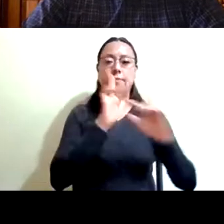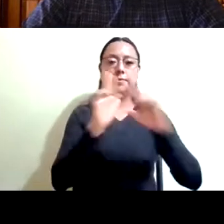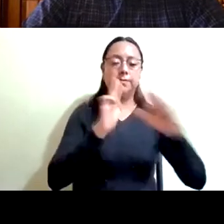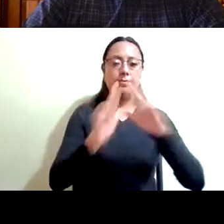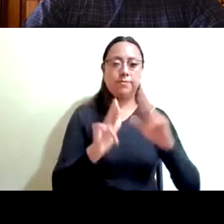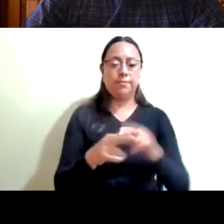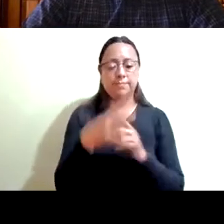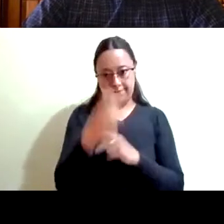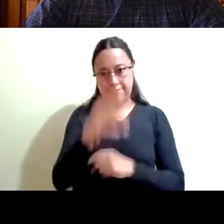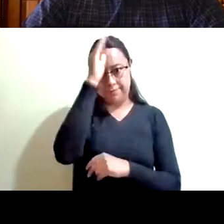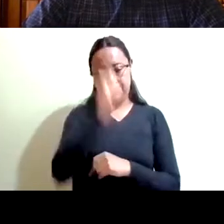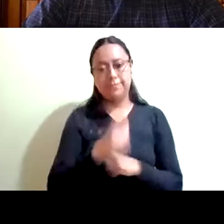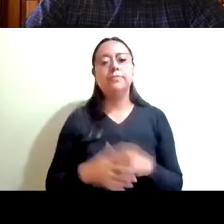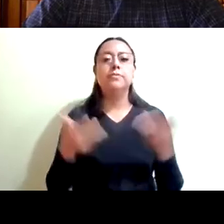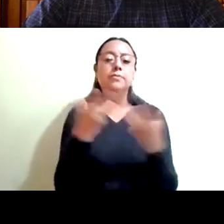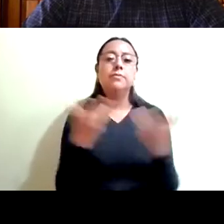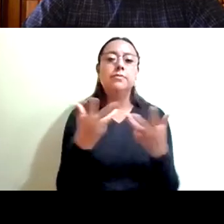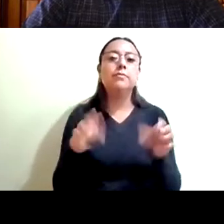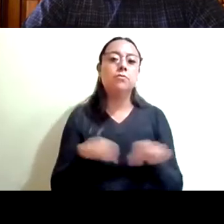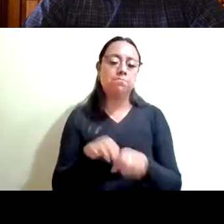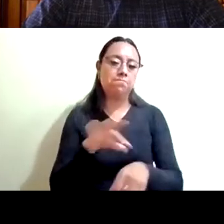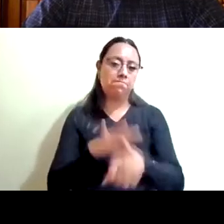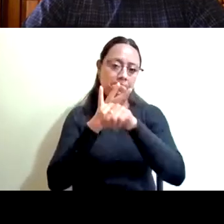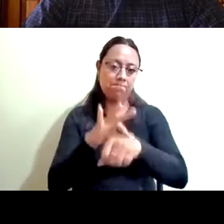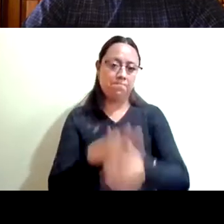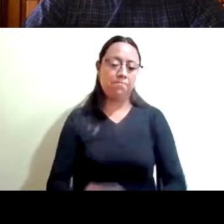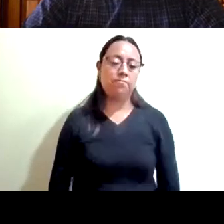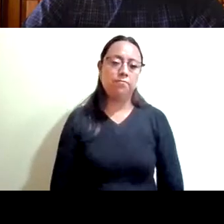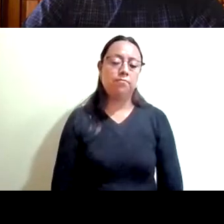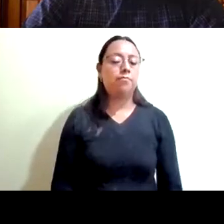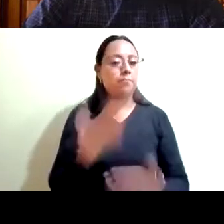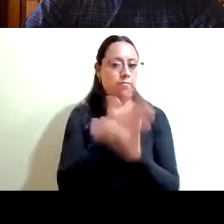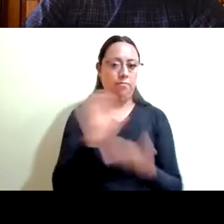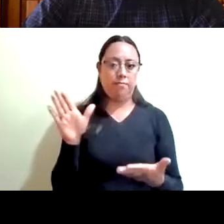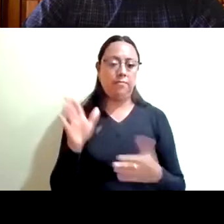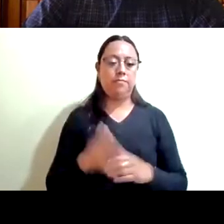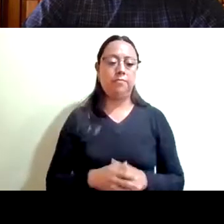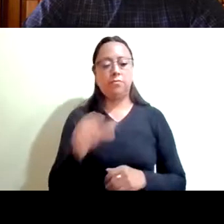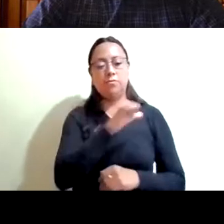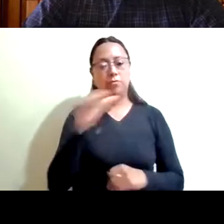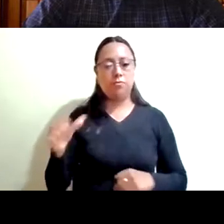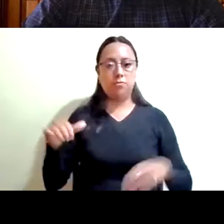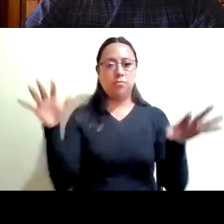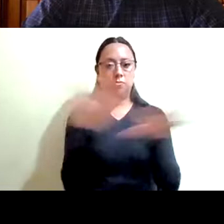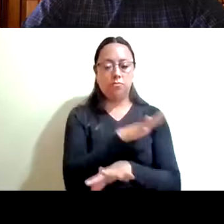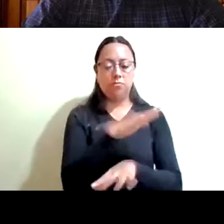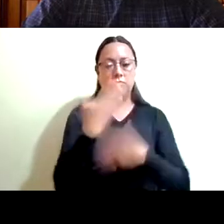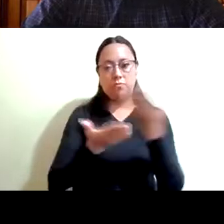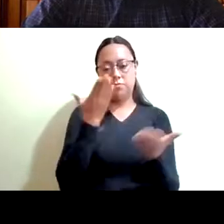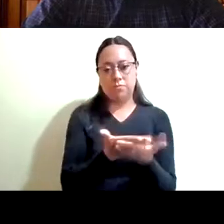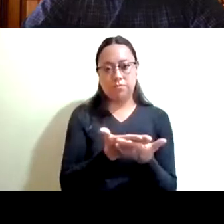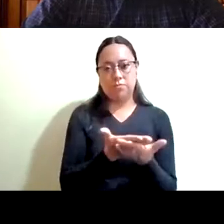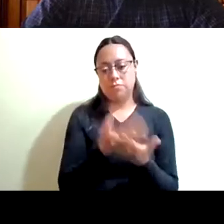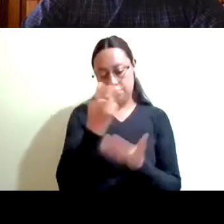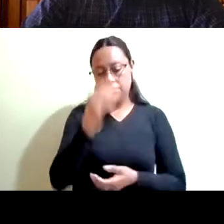en dicho acuerdo se realicen de manera presencial. Por otro lado, otra modificación que estamos planteando también a este